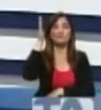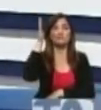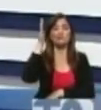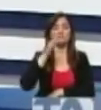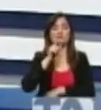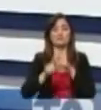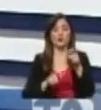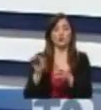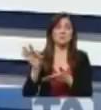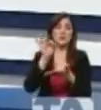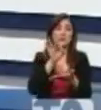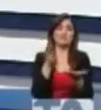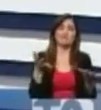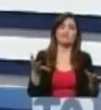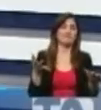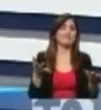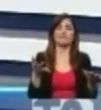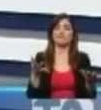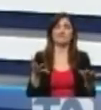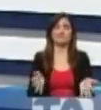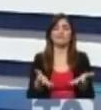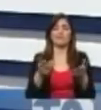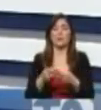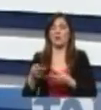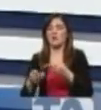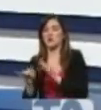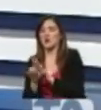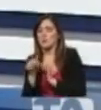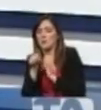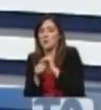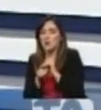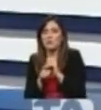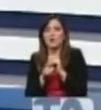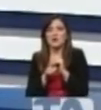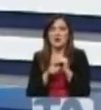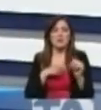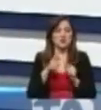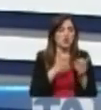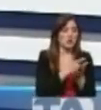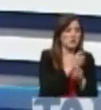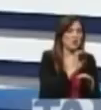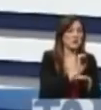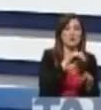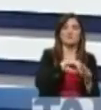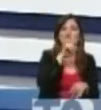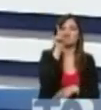Sus representantes creen que la medida incentivará el contrabando y la fuga de circulante fuera del